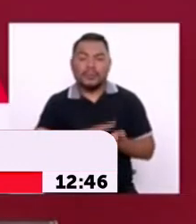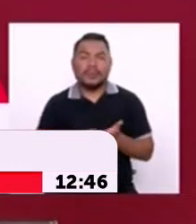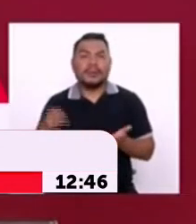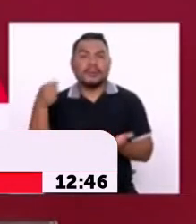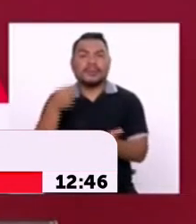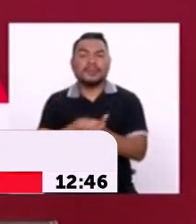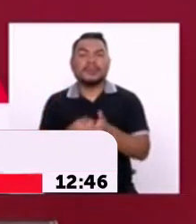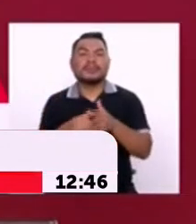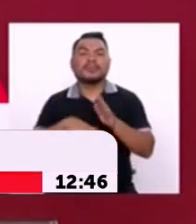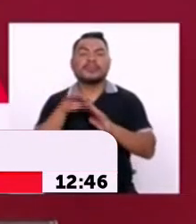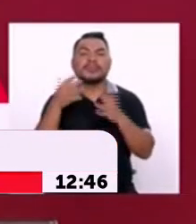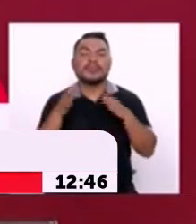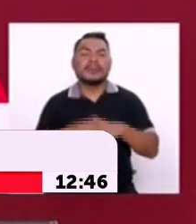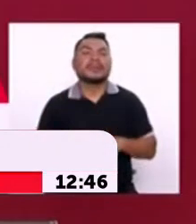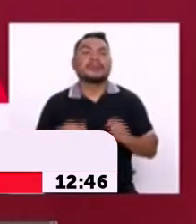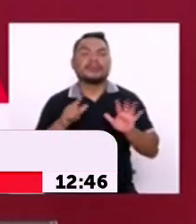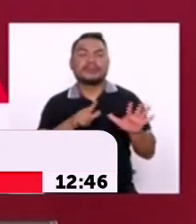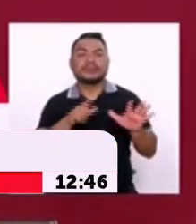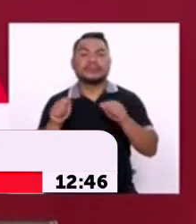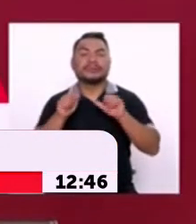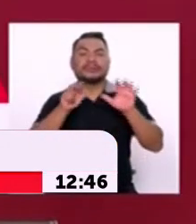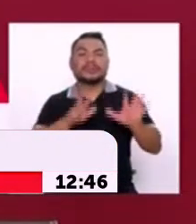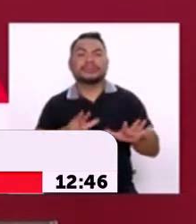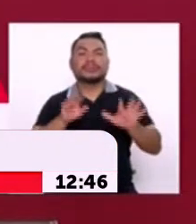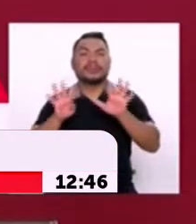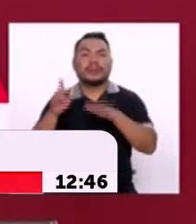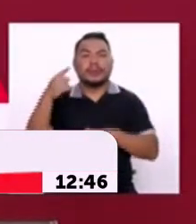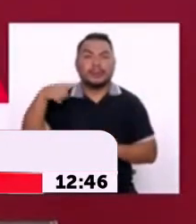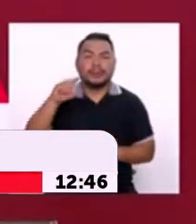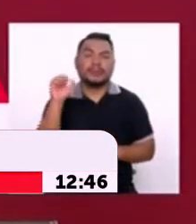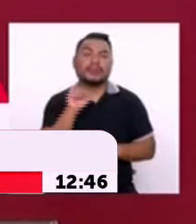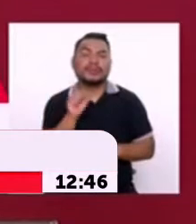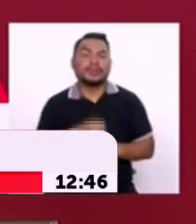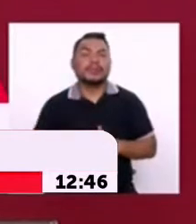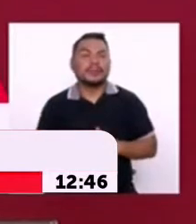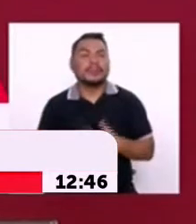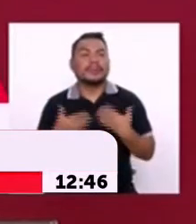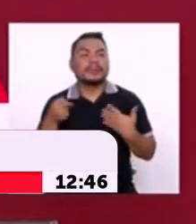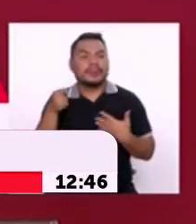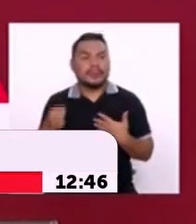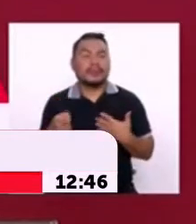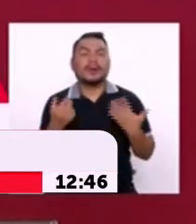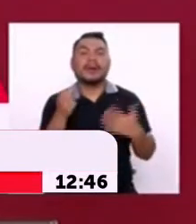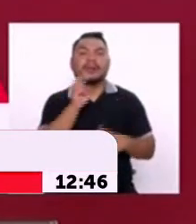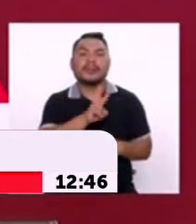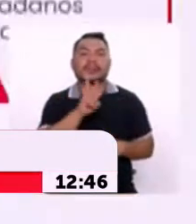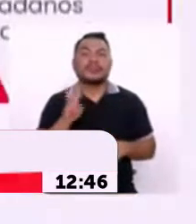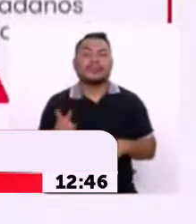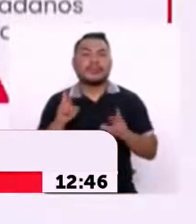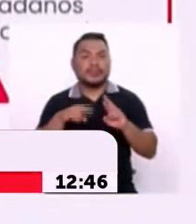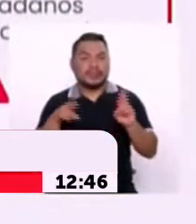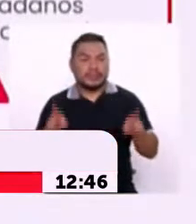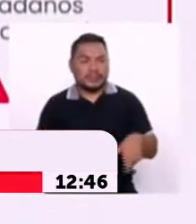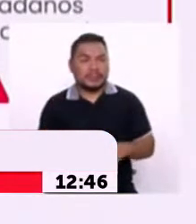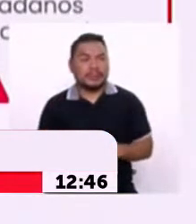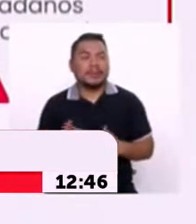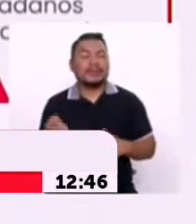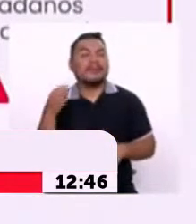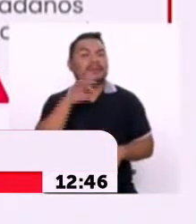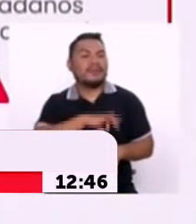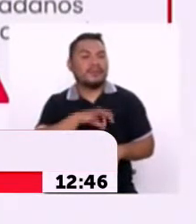una inversión total de más de 789 millones de soles en 22